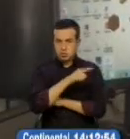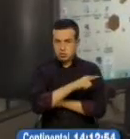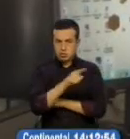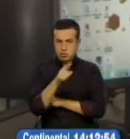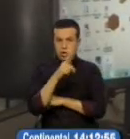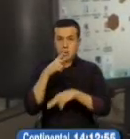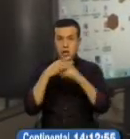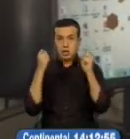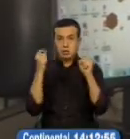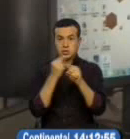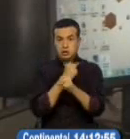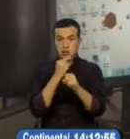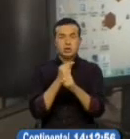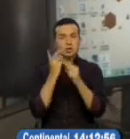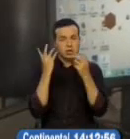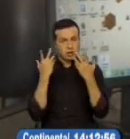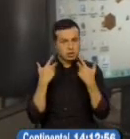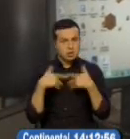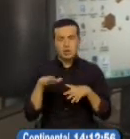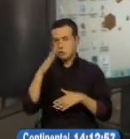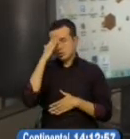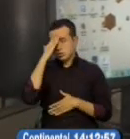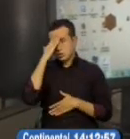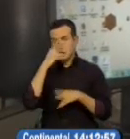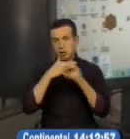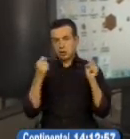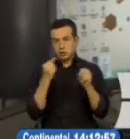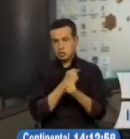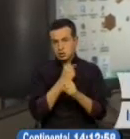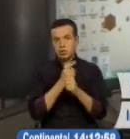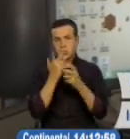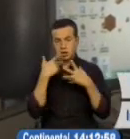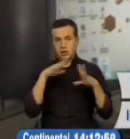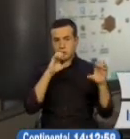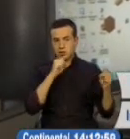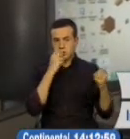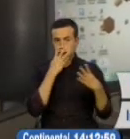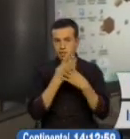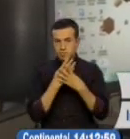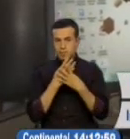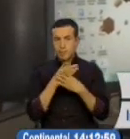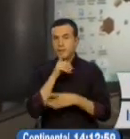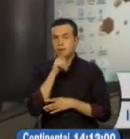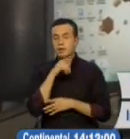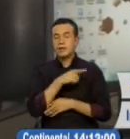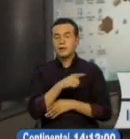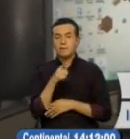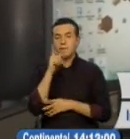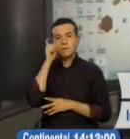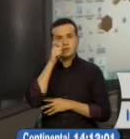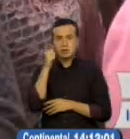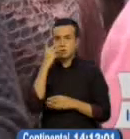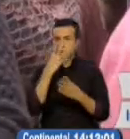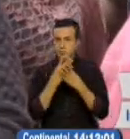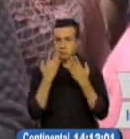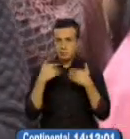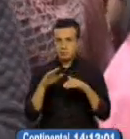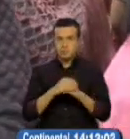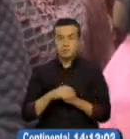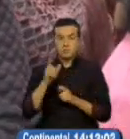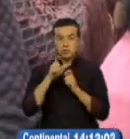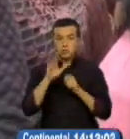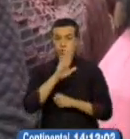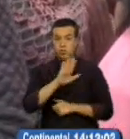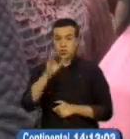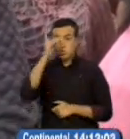Incluso el ex gerente se encuentra, tengo conocimiento ya con detenido por parte de la Fiscalía. Para quienes